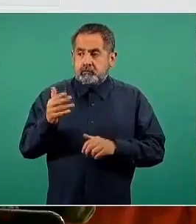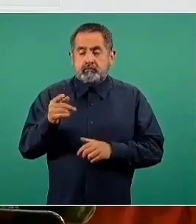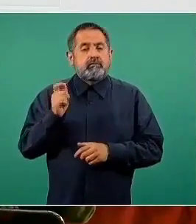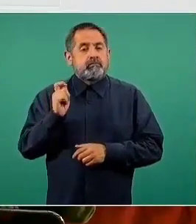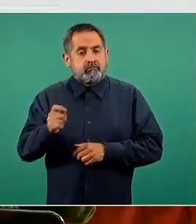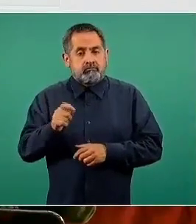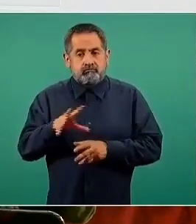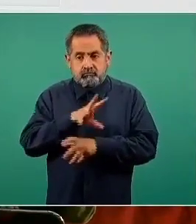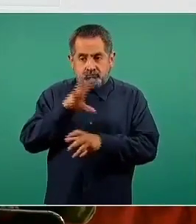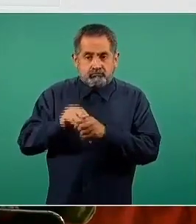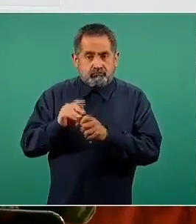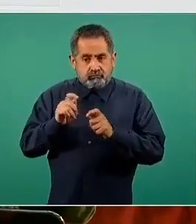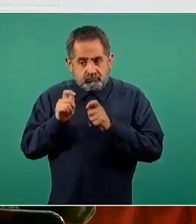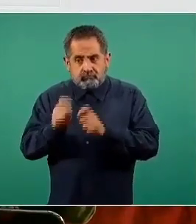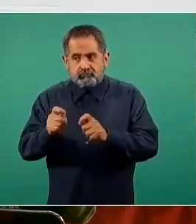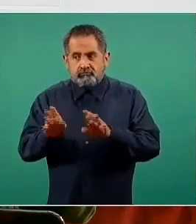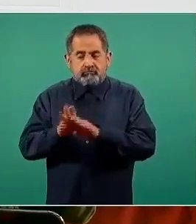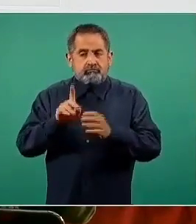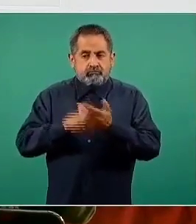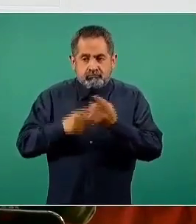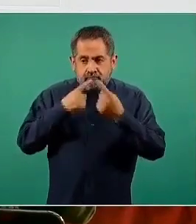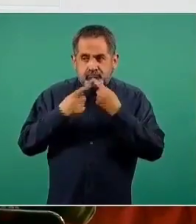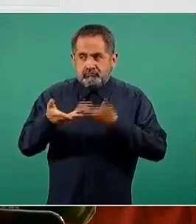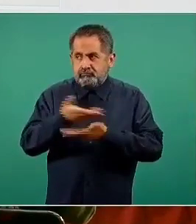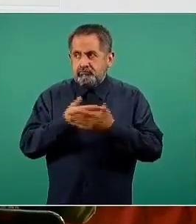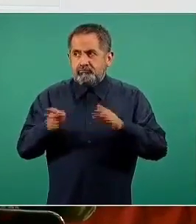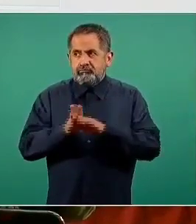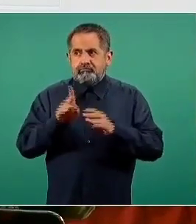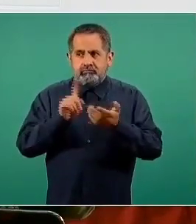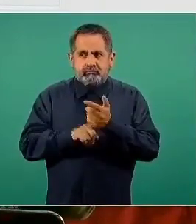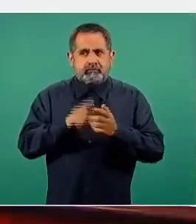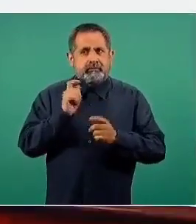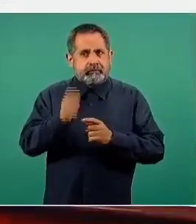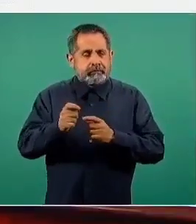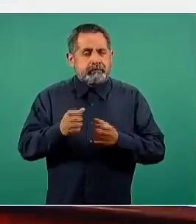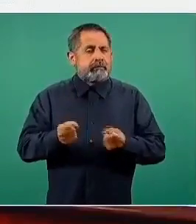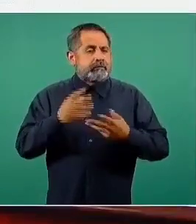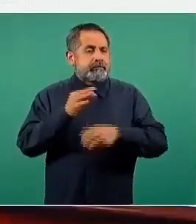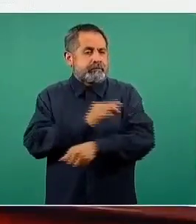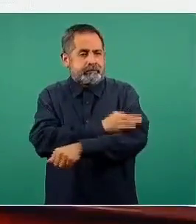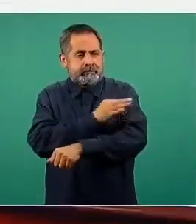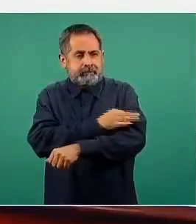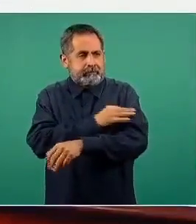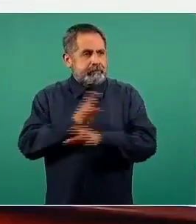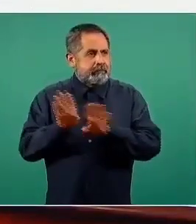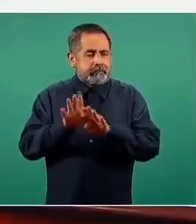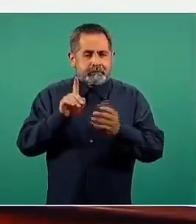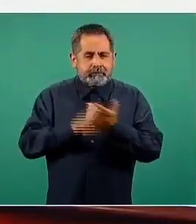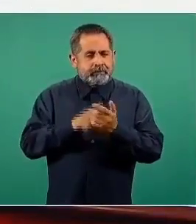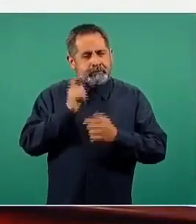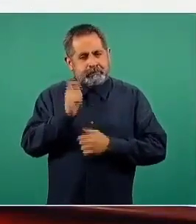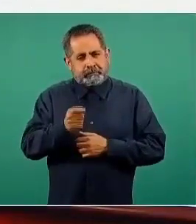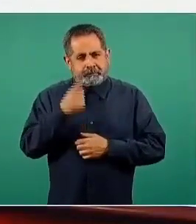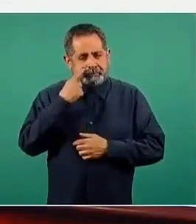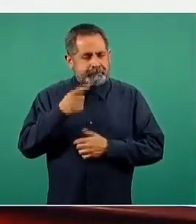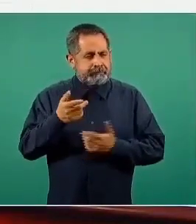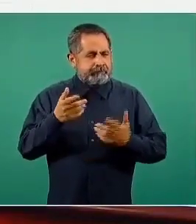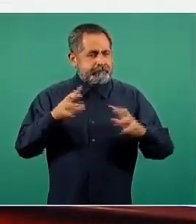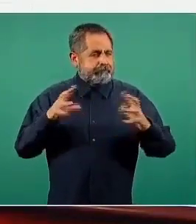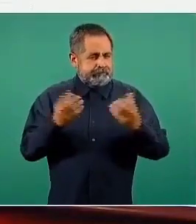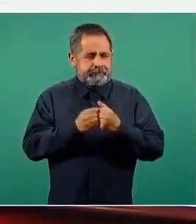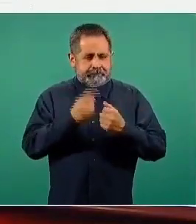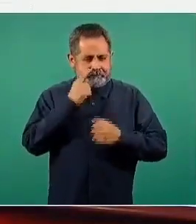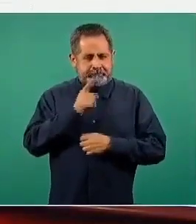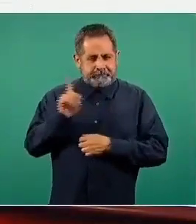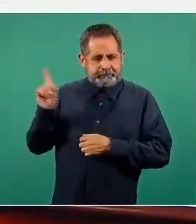16.900.850 son las que hemos recibido hasta el momento, con el desglose por tipo de vacuna que se muestra en los números